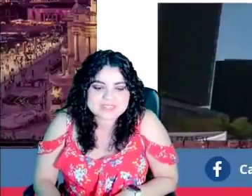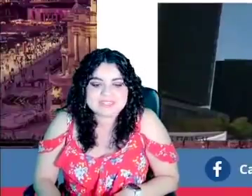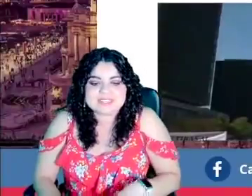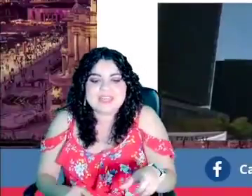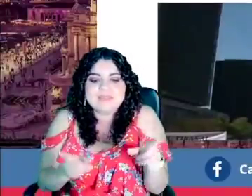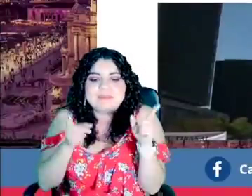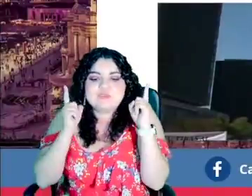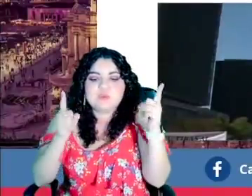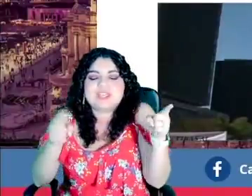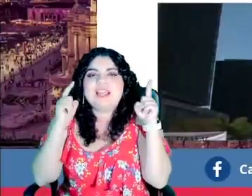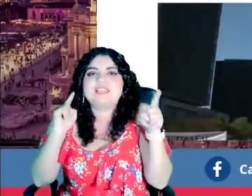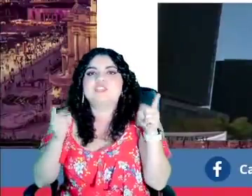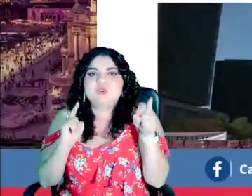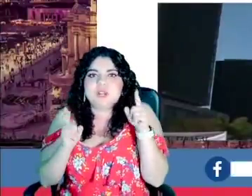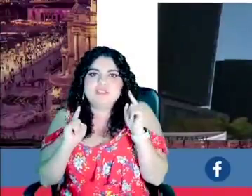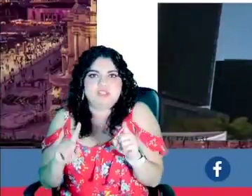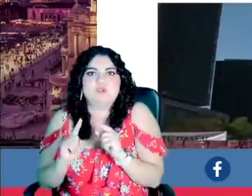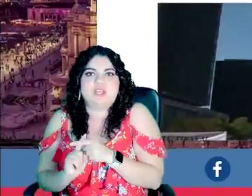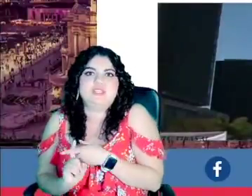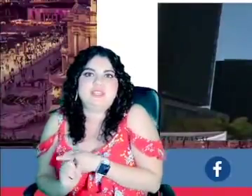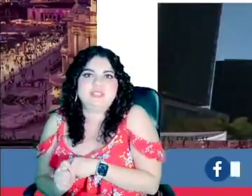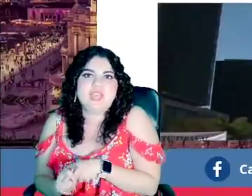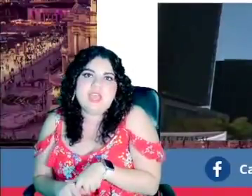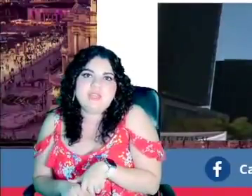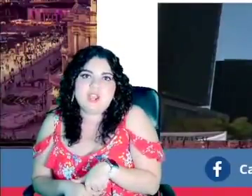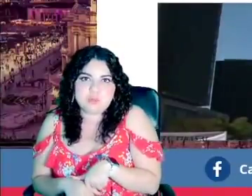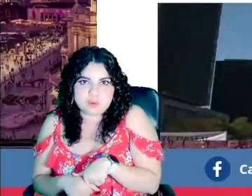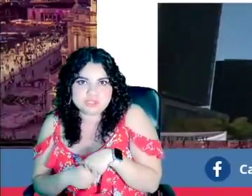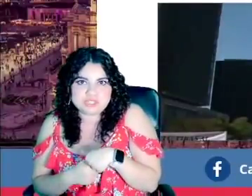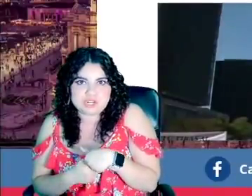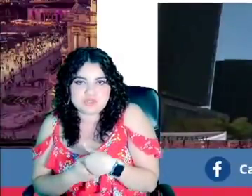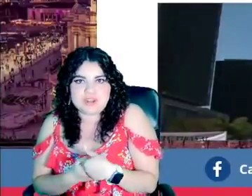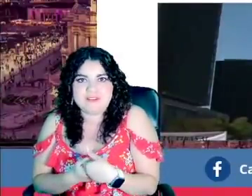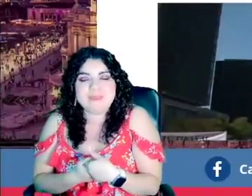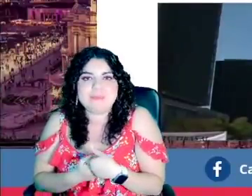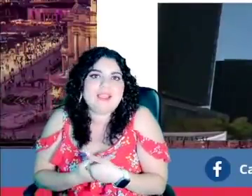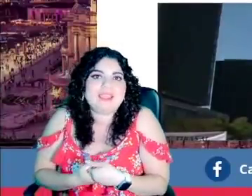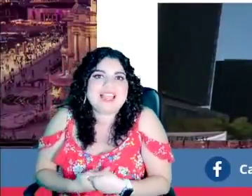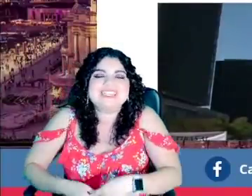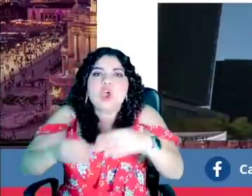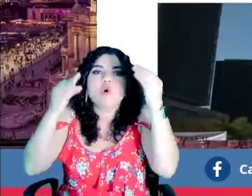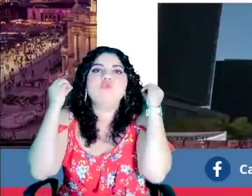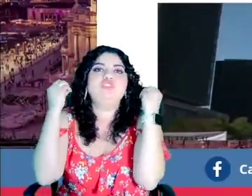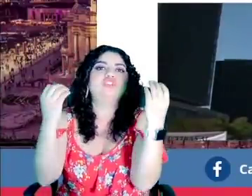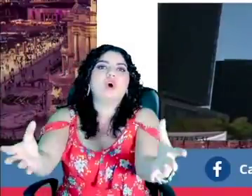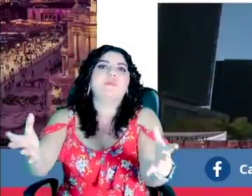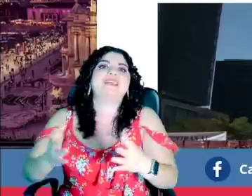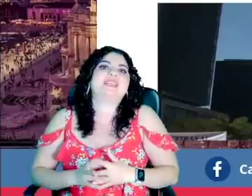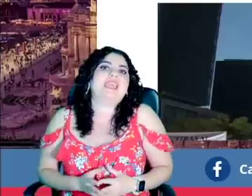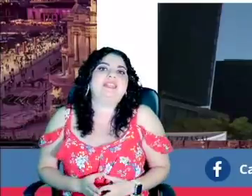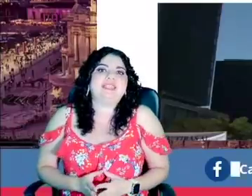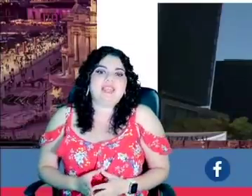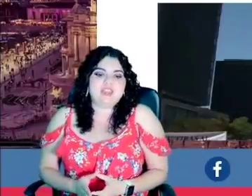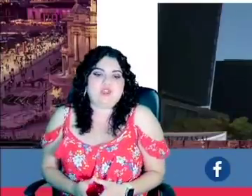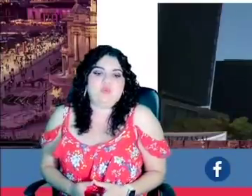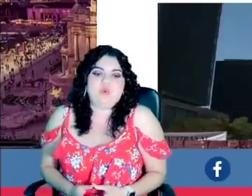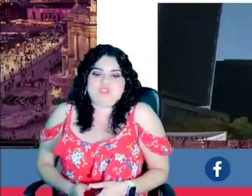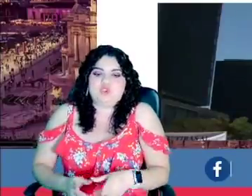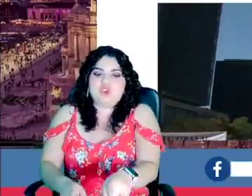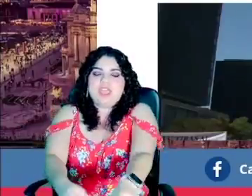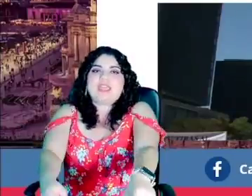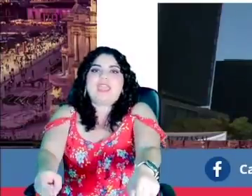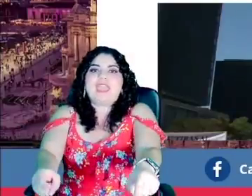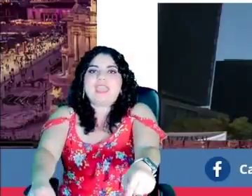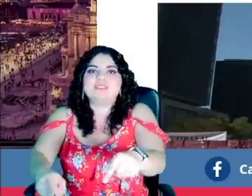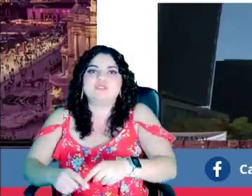Y chéquense nada más, porque la señora de las doraditas del Aeropuerto Internacional Felipe Ángeles juntó más gente en la